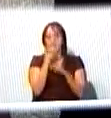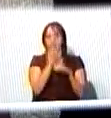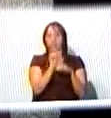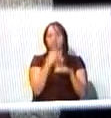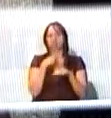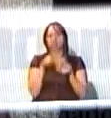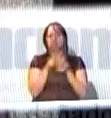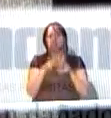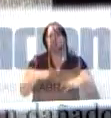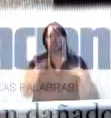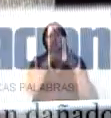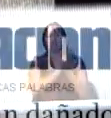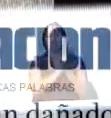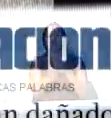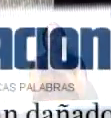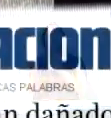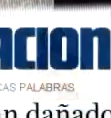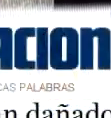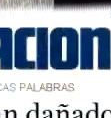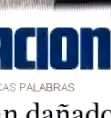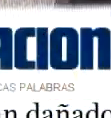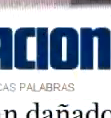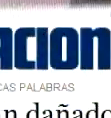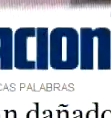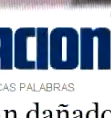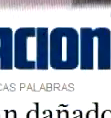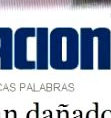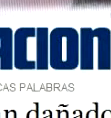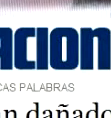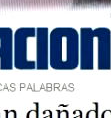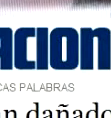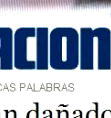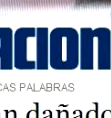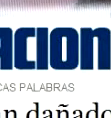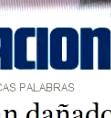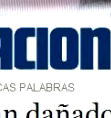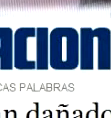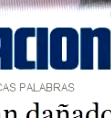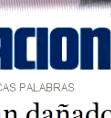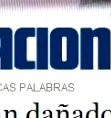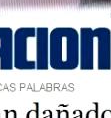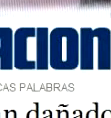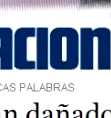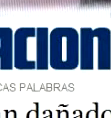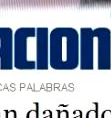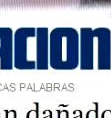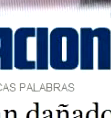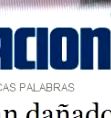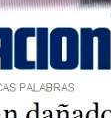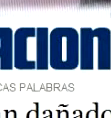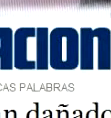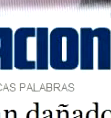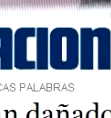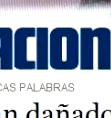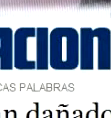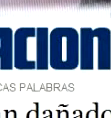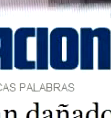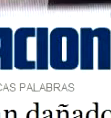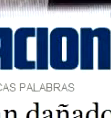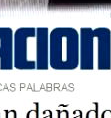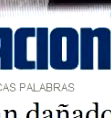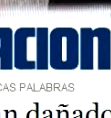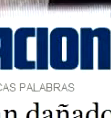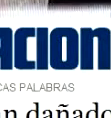ahí, la gente, los vecinos del cantón la han visto sufrir a mi familia, porque a mi madre, a mi padre, a mi esposa, a mis hijos, que la